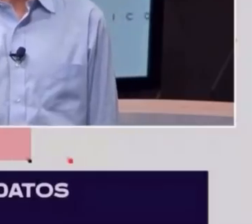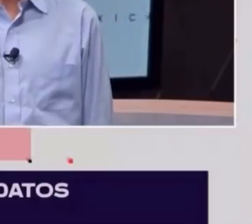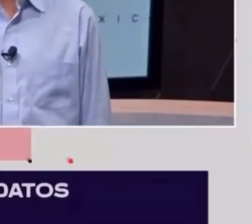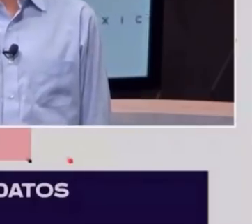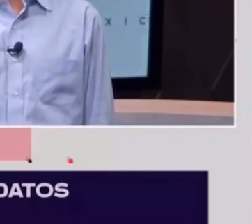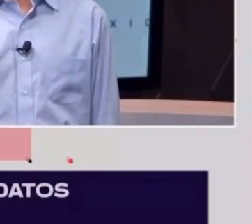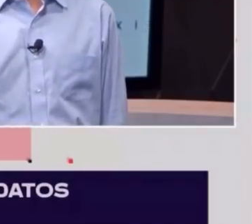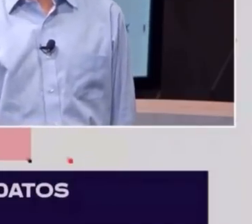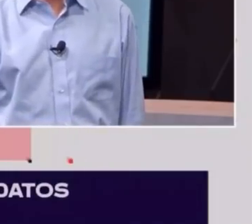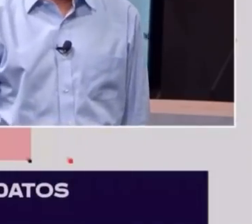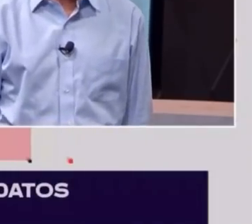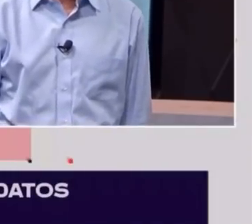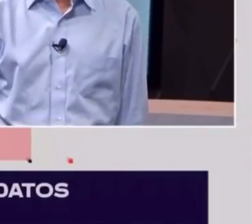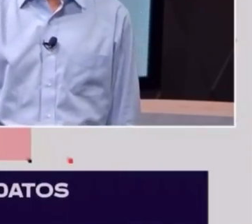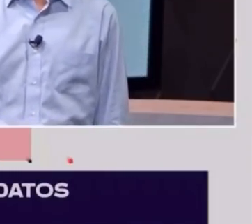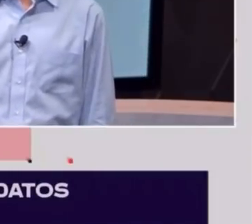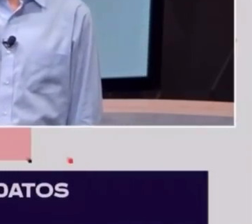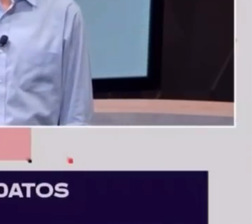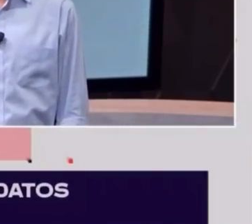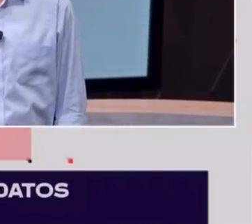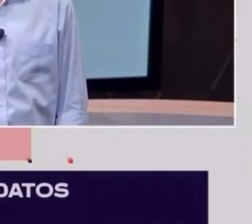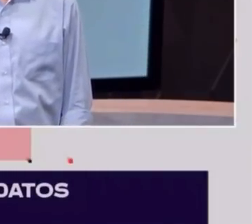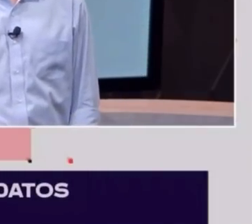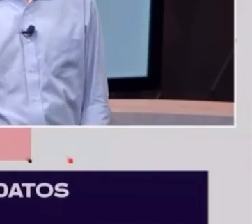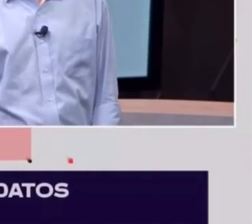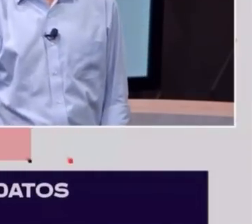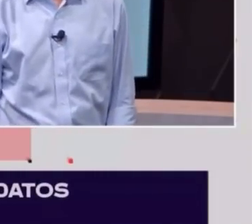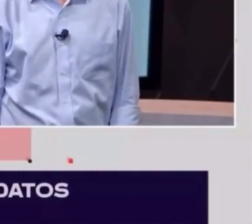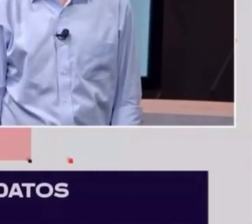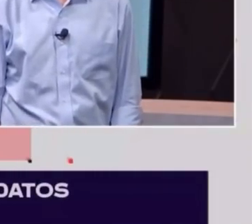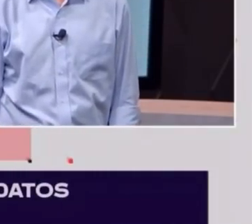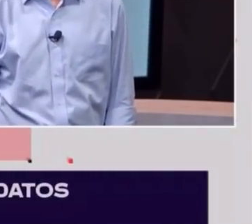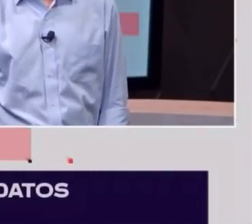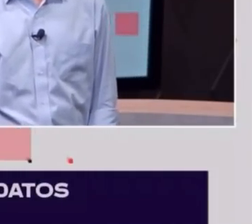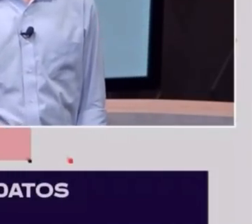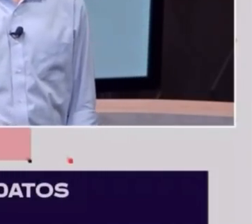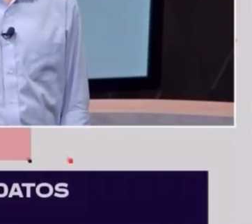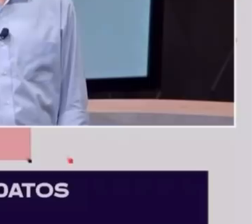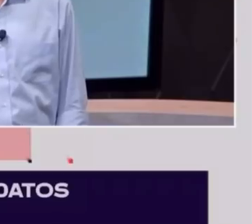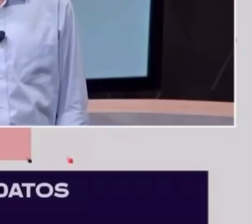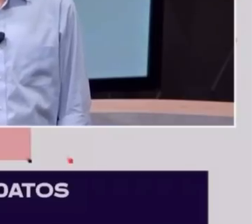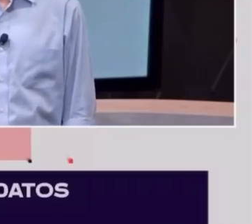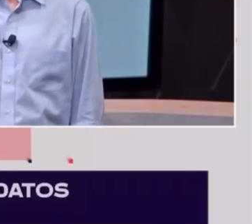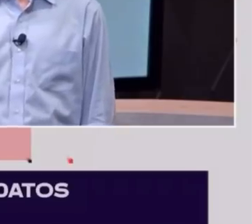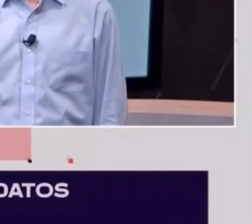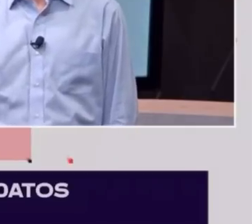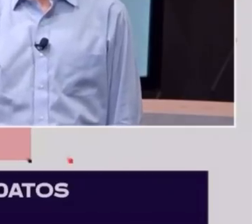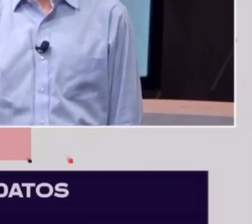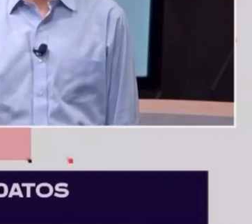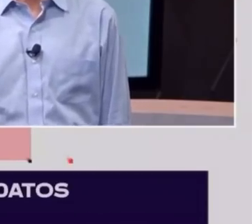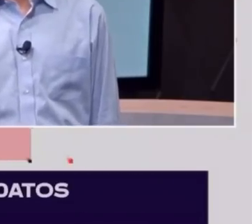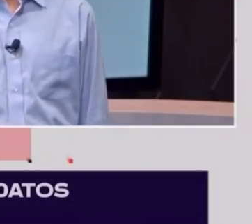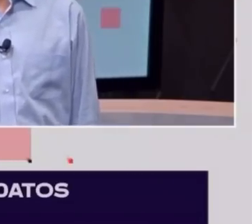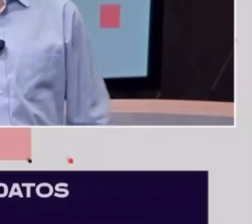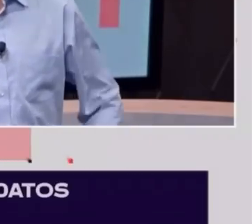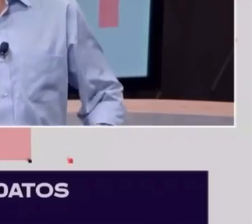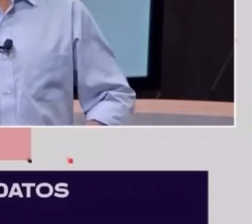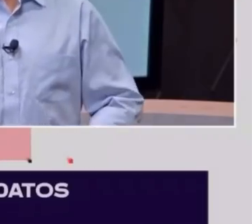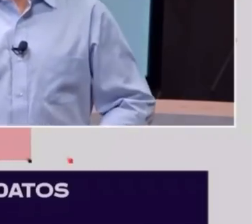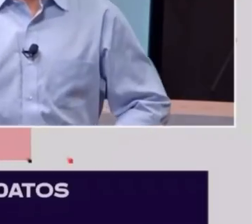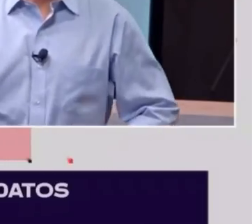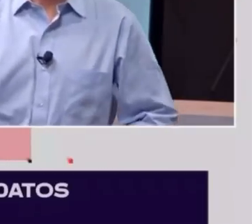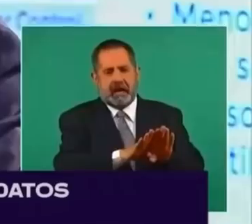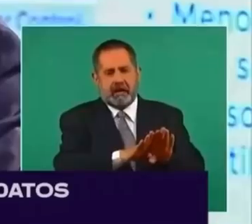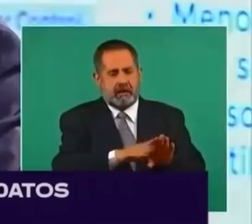importa. ¿Otros países caminaron con la misma idea de una conferencia de prensa diario? No necesariamente conferencias